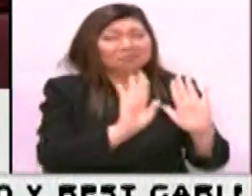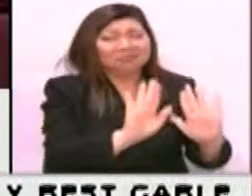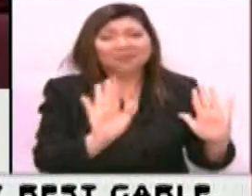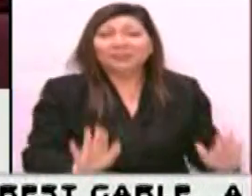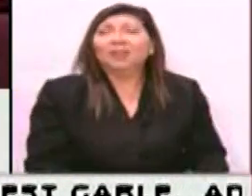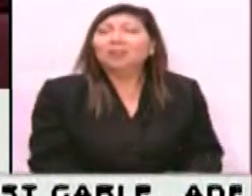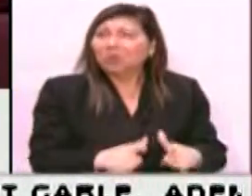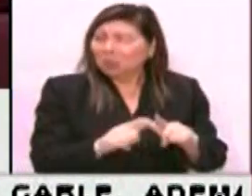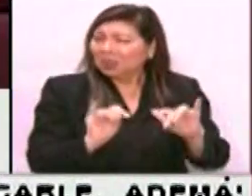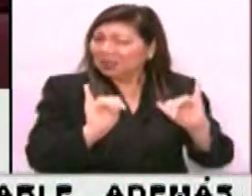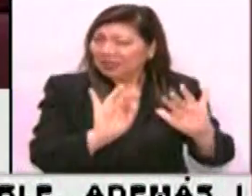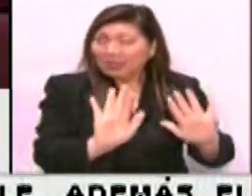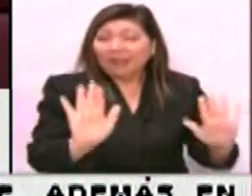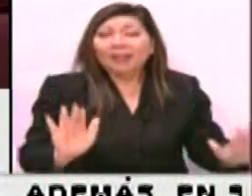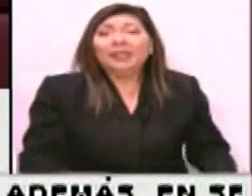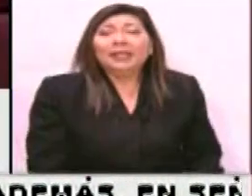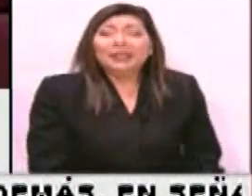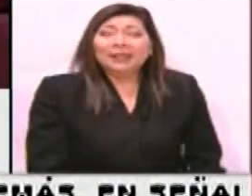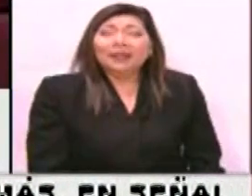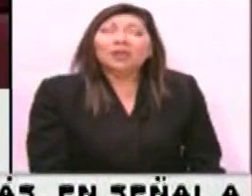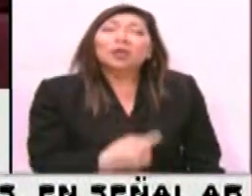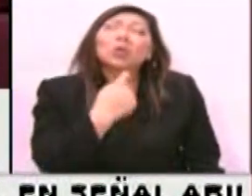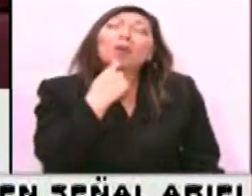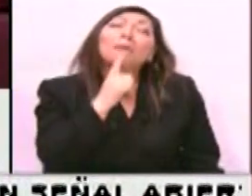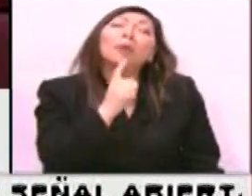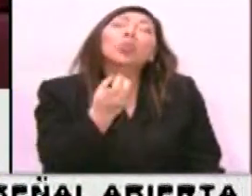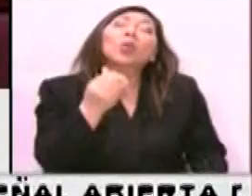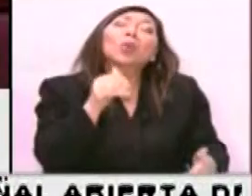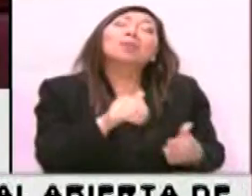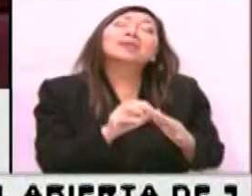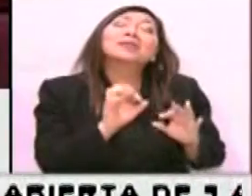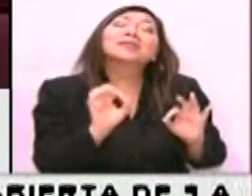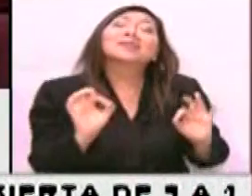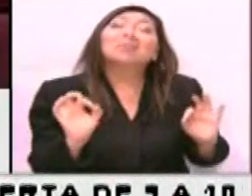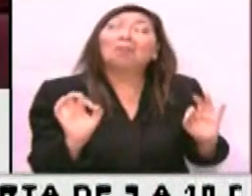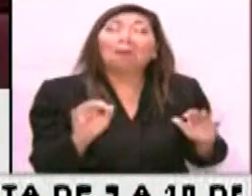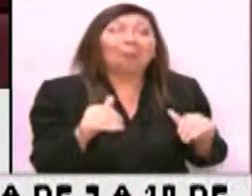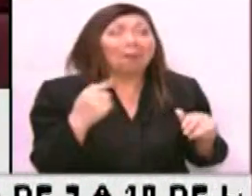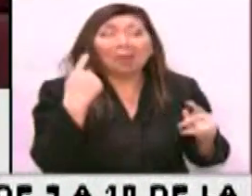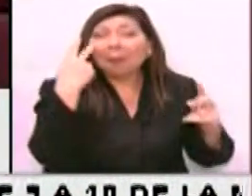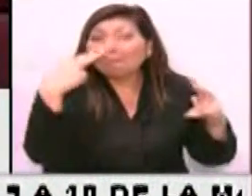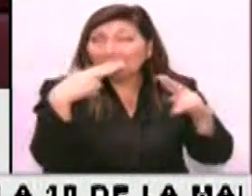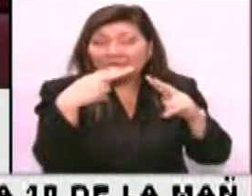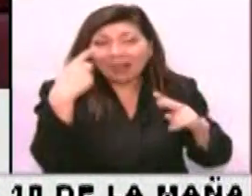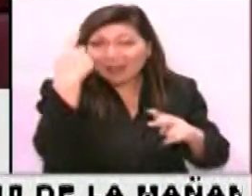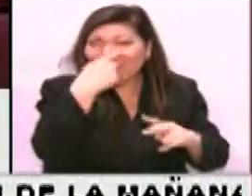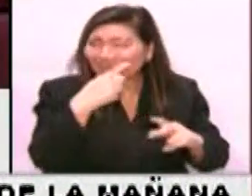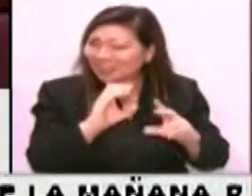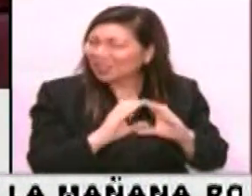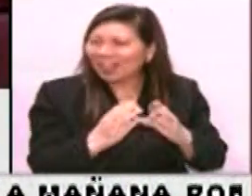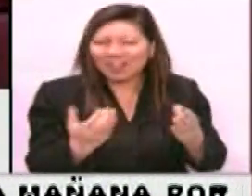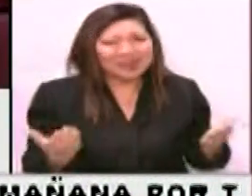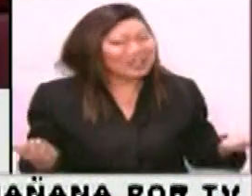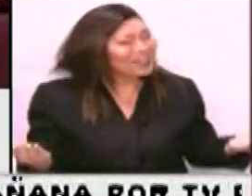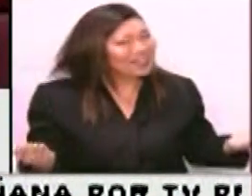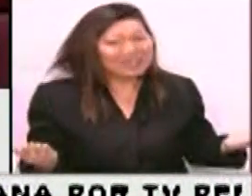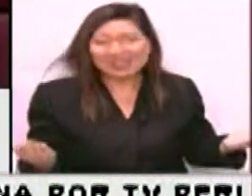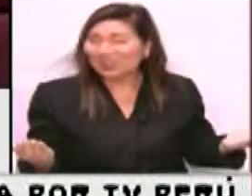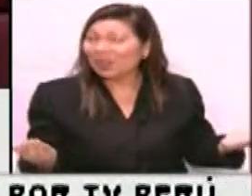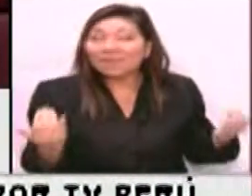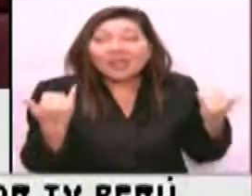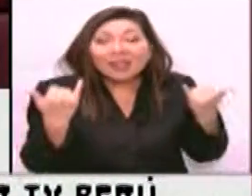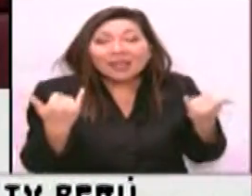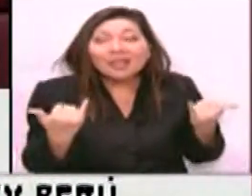en esos lugares y simplemente pregúntenos cómo votamos y votamos sin vernos la cara. Eso no es el Congreso. El Congreso es